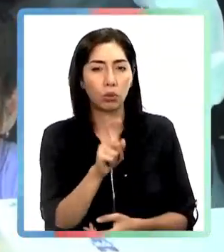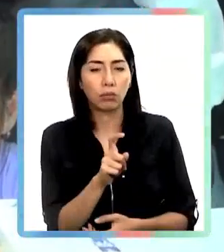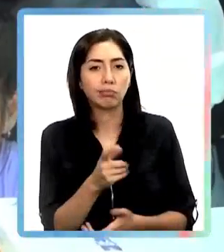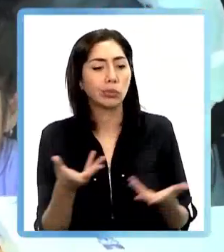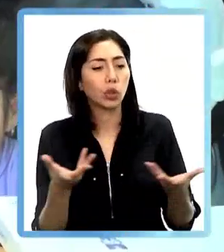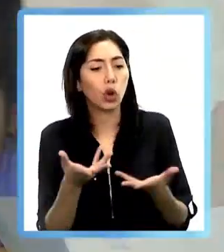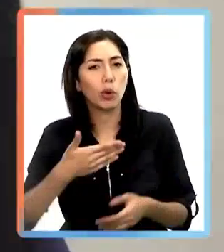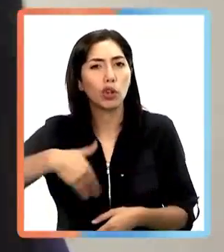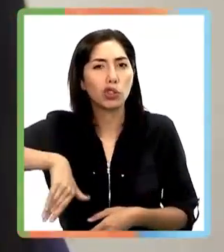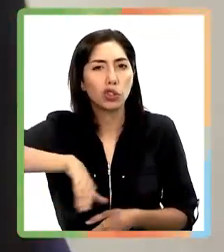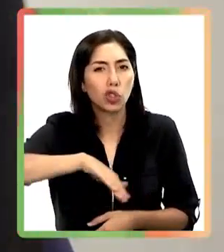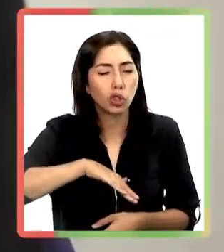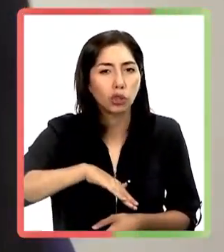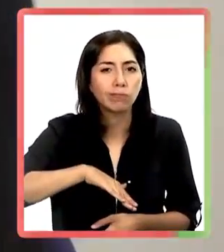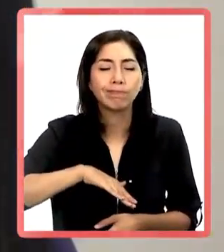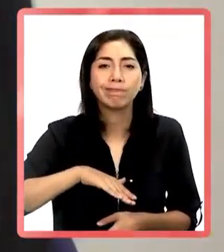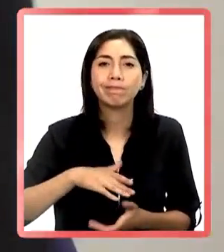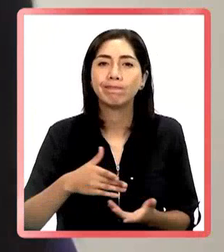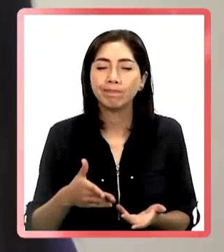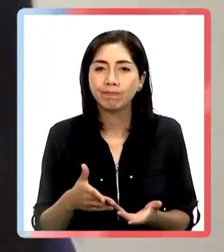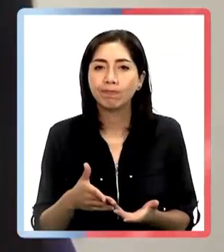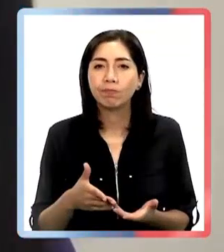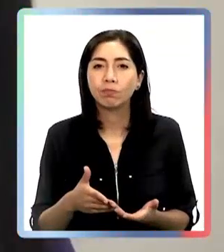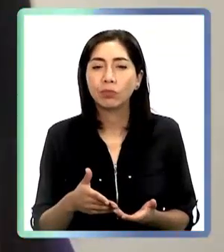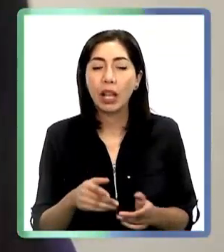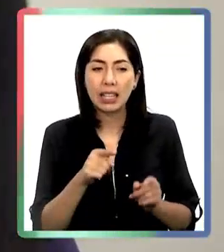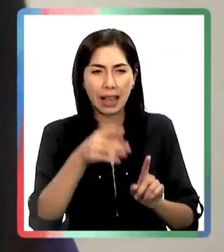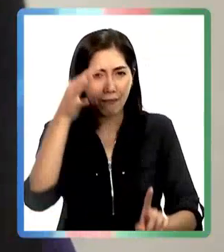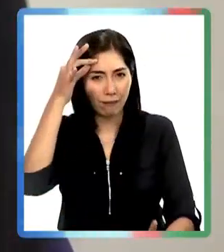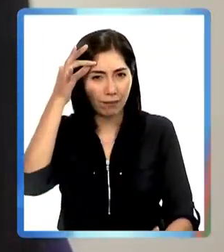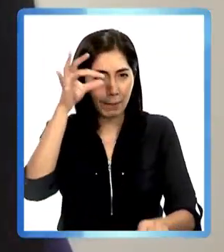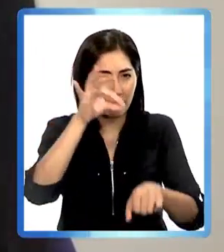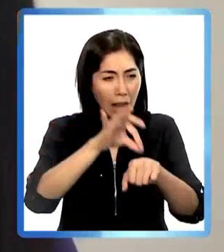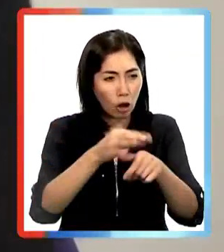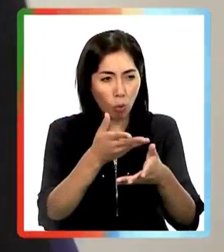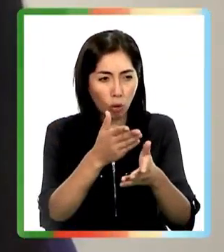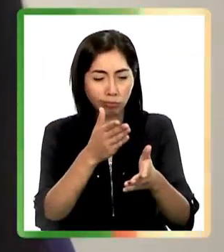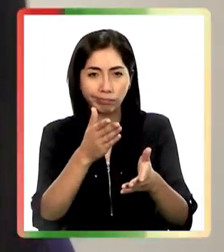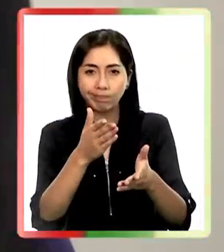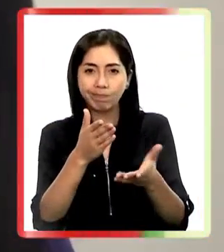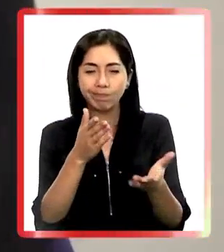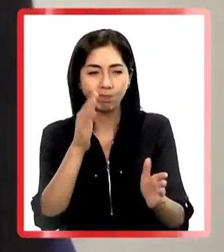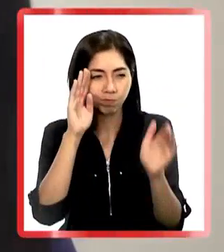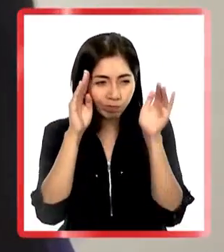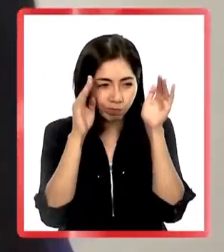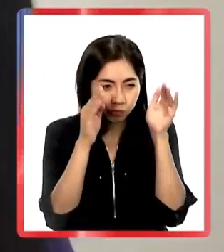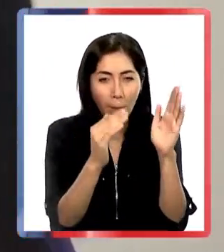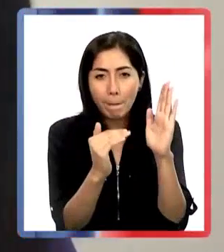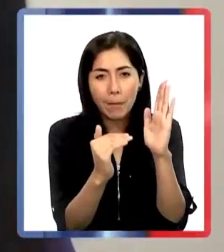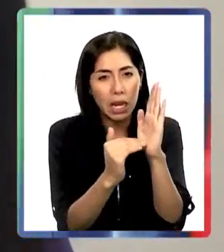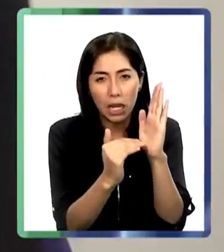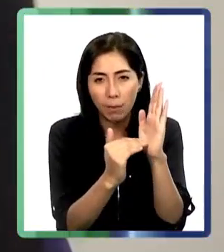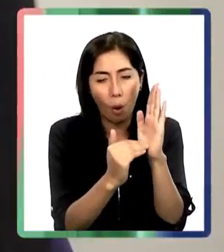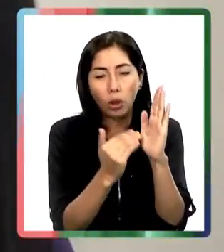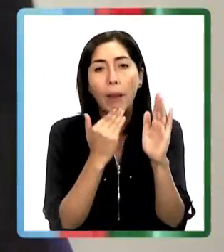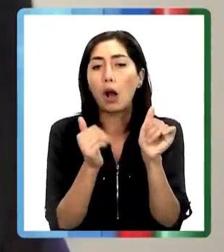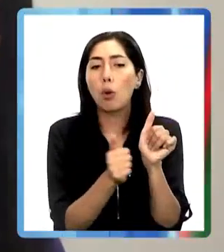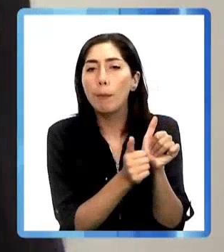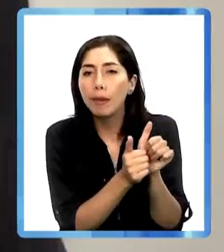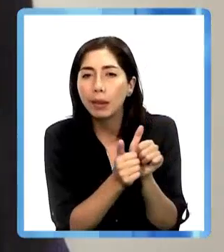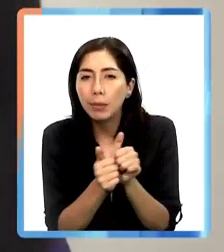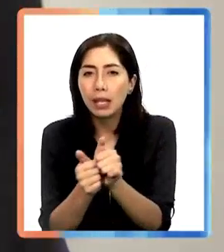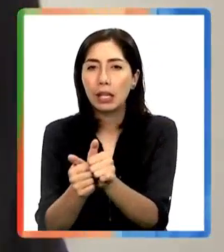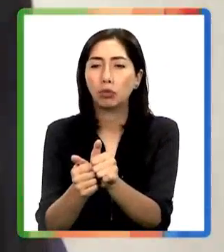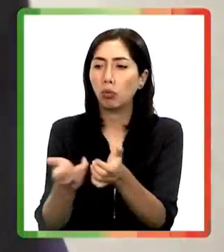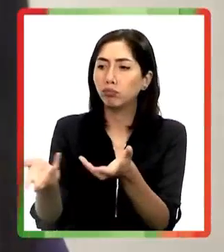¿cómo vamos a hacer un mecanismo que permita ingresar a estas enfermedades al menos una cobertura mínima, un acompañamiento, una